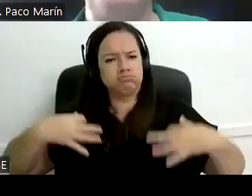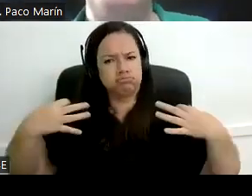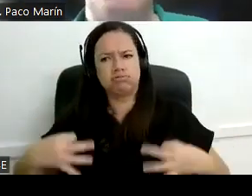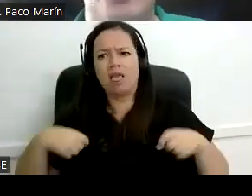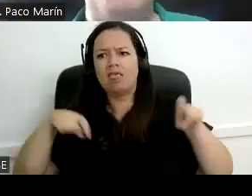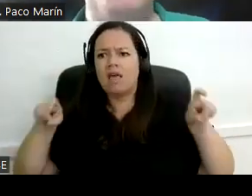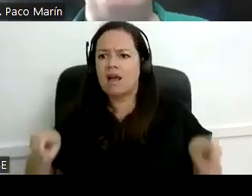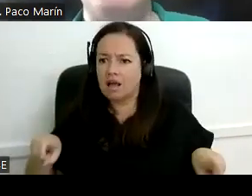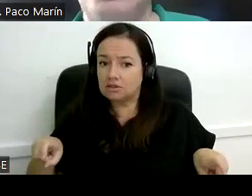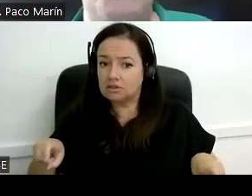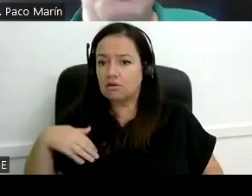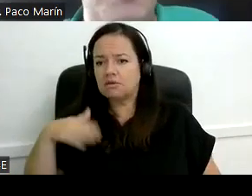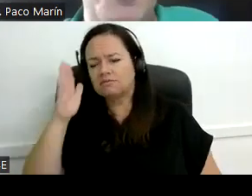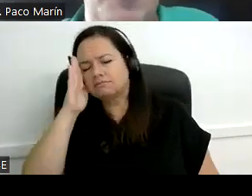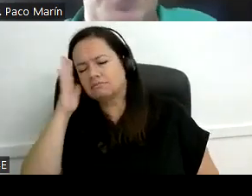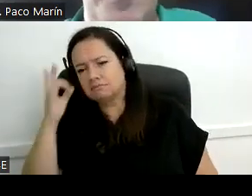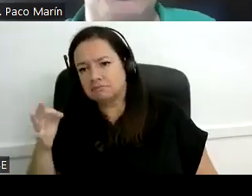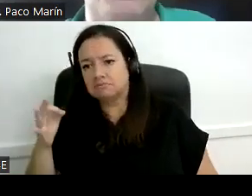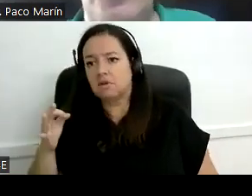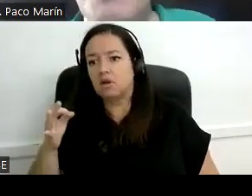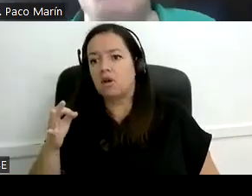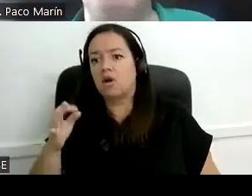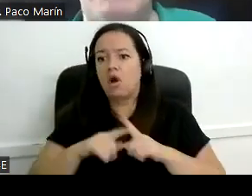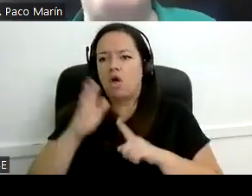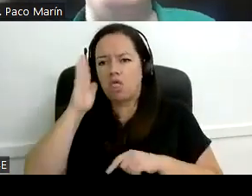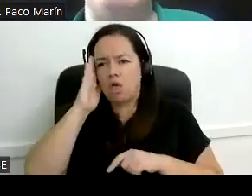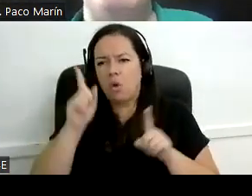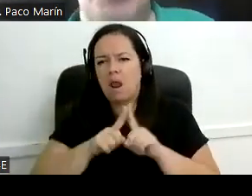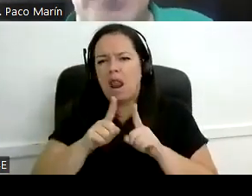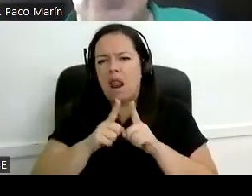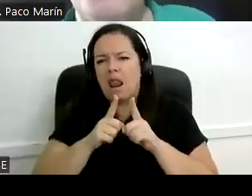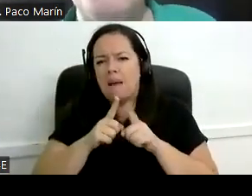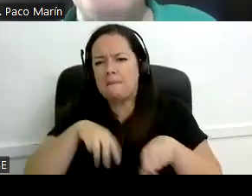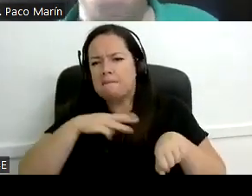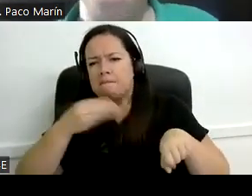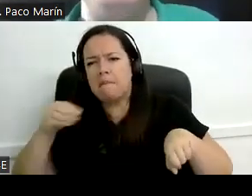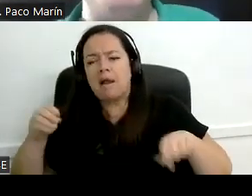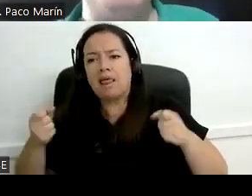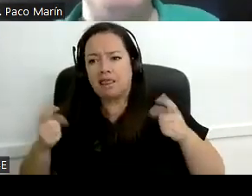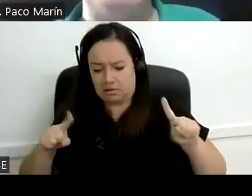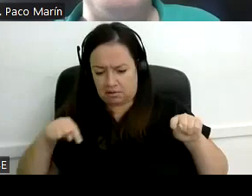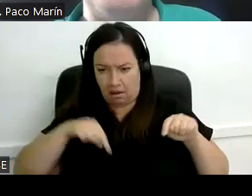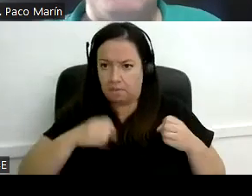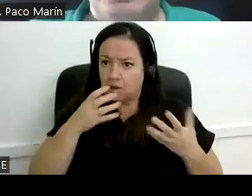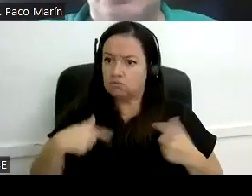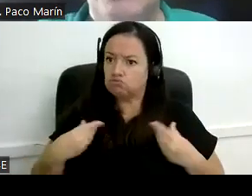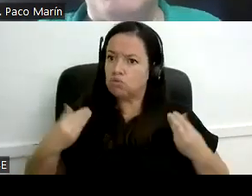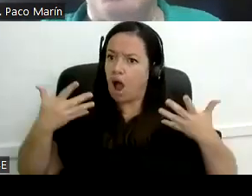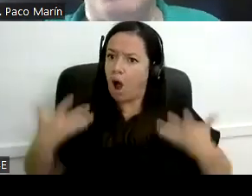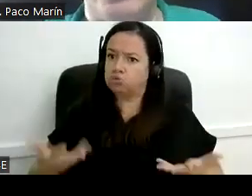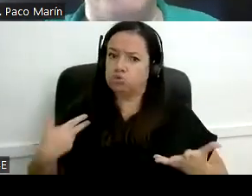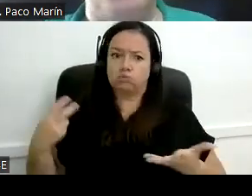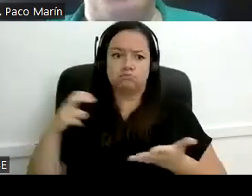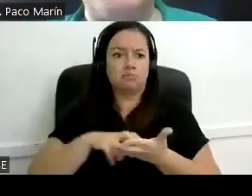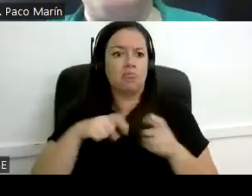dormimos lo que hemos de dormir, no dormimos mal porque no dormimos más porque no lo necesitamos, y cuando nos